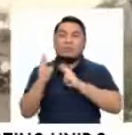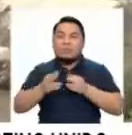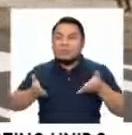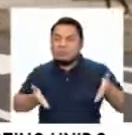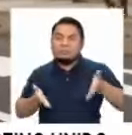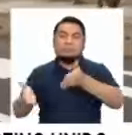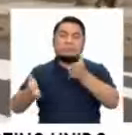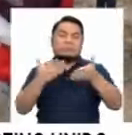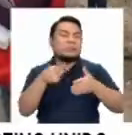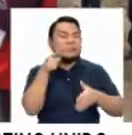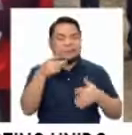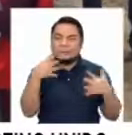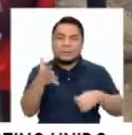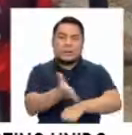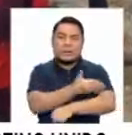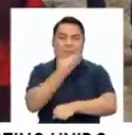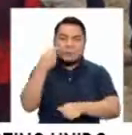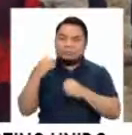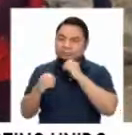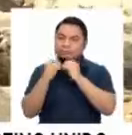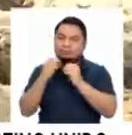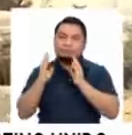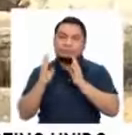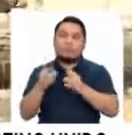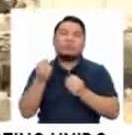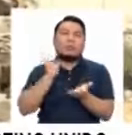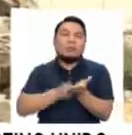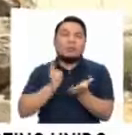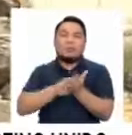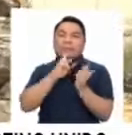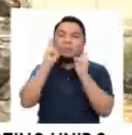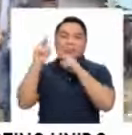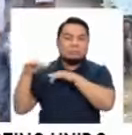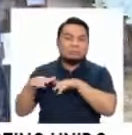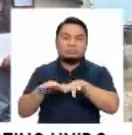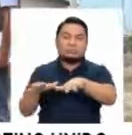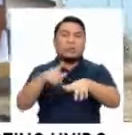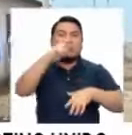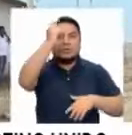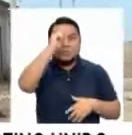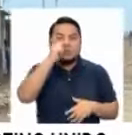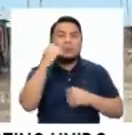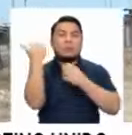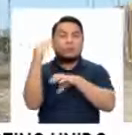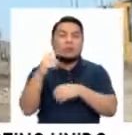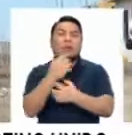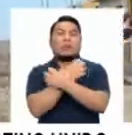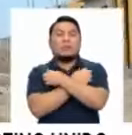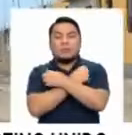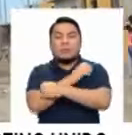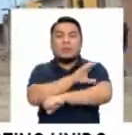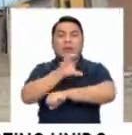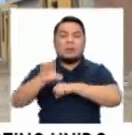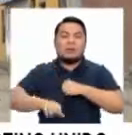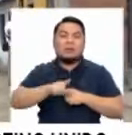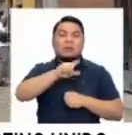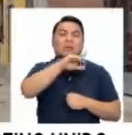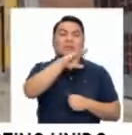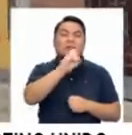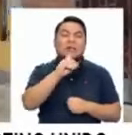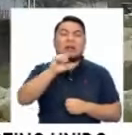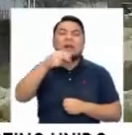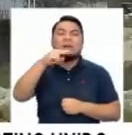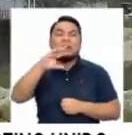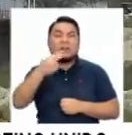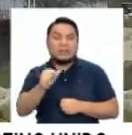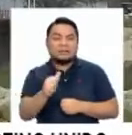cuantiosas pérdidas que suelen traer consigo los fenómenos del Niño y la Niña en Tumbes, Piura, Lambayeque, Cajamarca, La Libertad, Ancash,